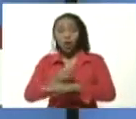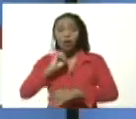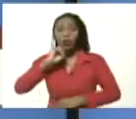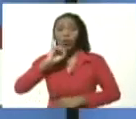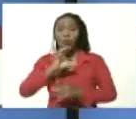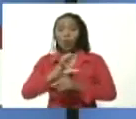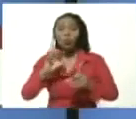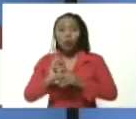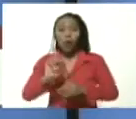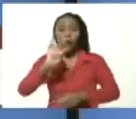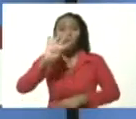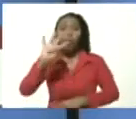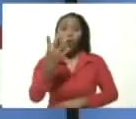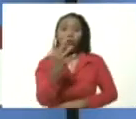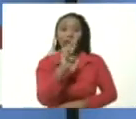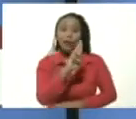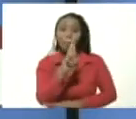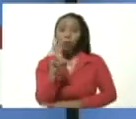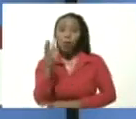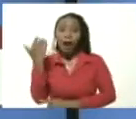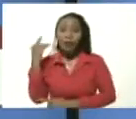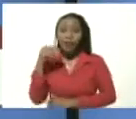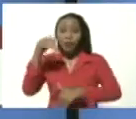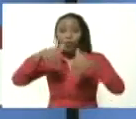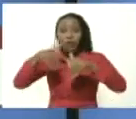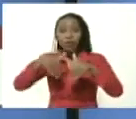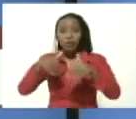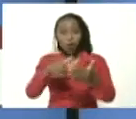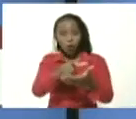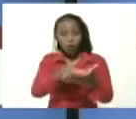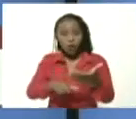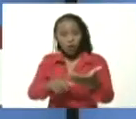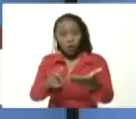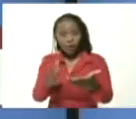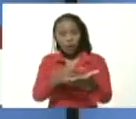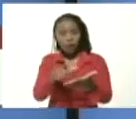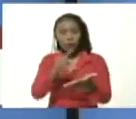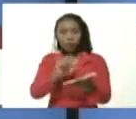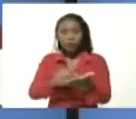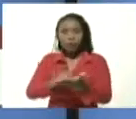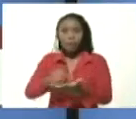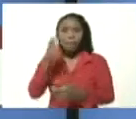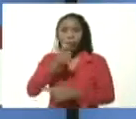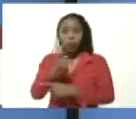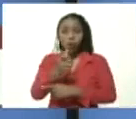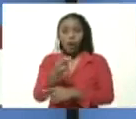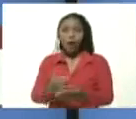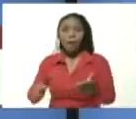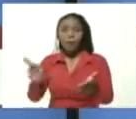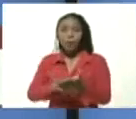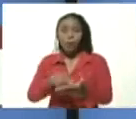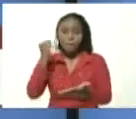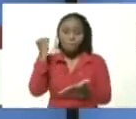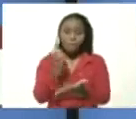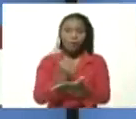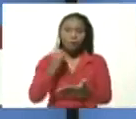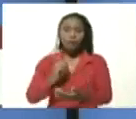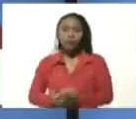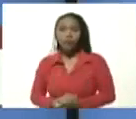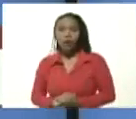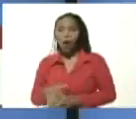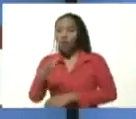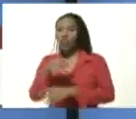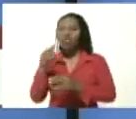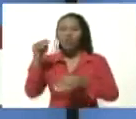copellanos, que se votaba con tarjetones, que se votaba, la gente iba y con un sello ponía pácata donde